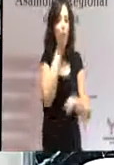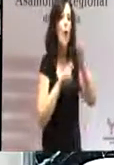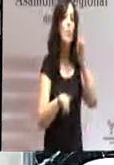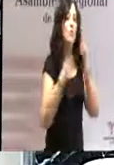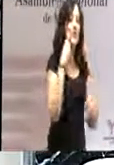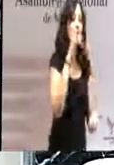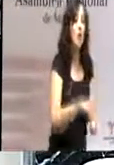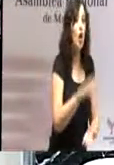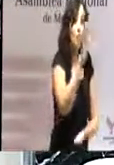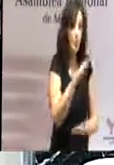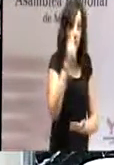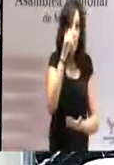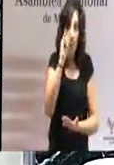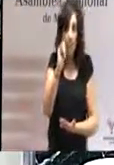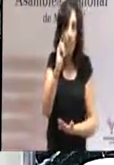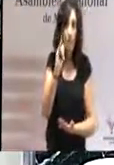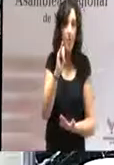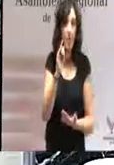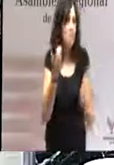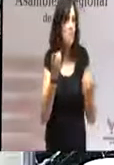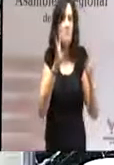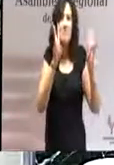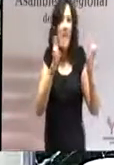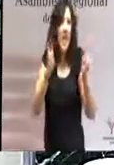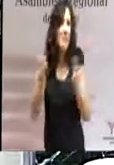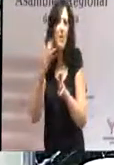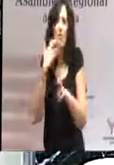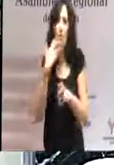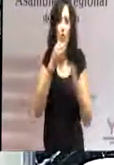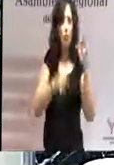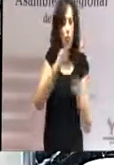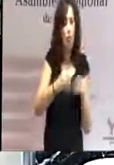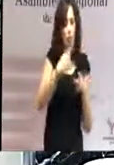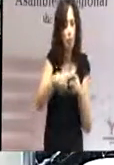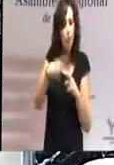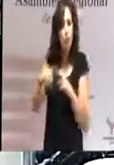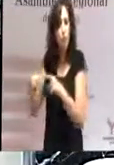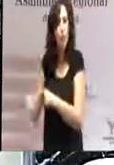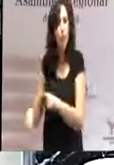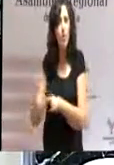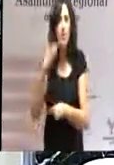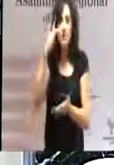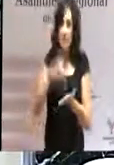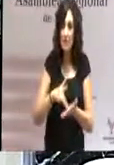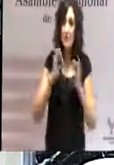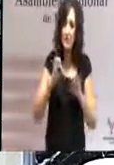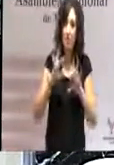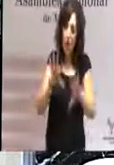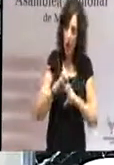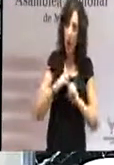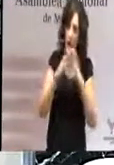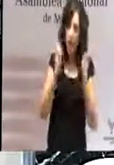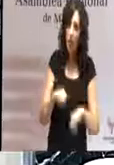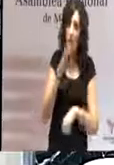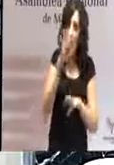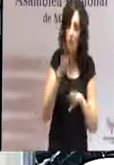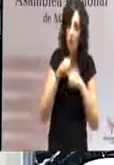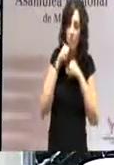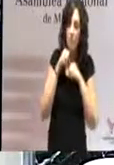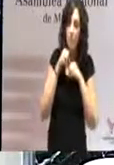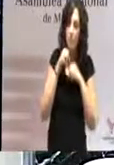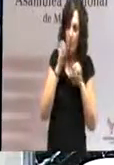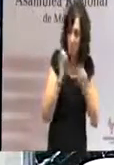resulta imputado por cualquiera de las causas que penden sobre sus hombros, en cumplimiento del acuerdo de investidura, ¿va usted a dimitir?